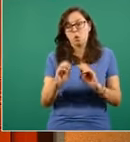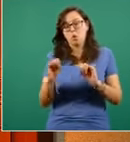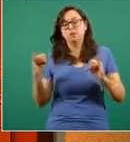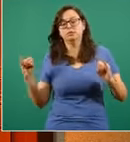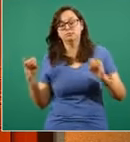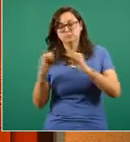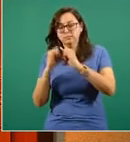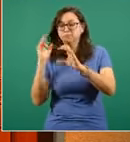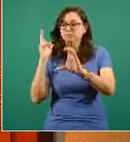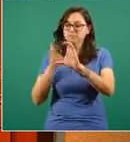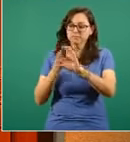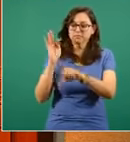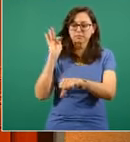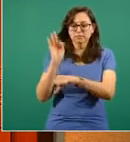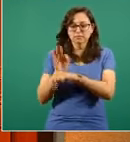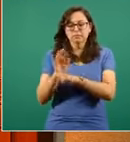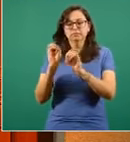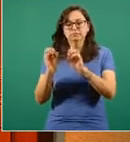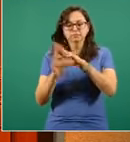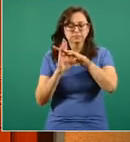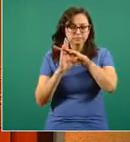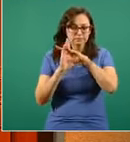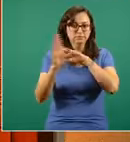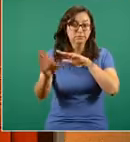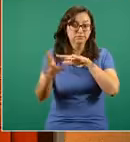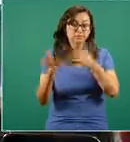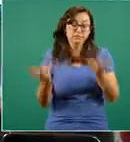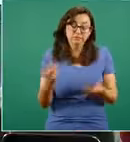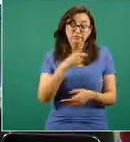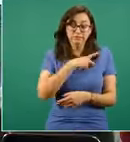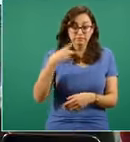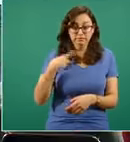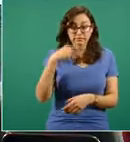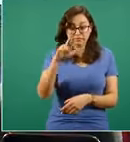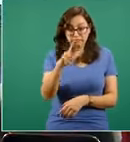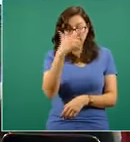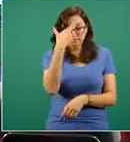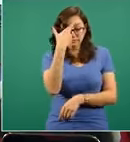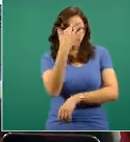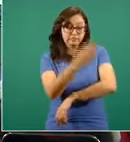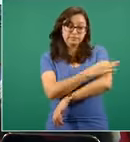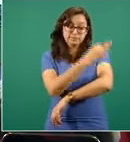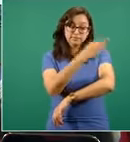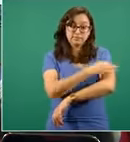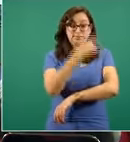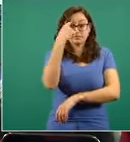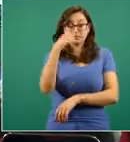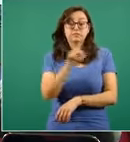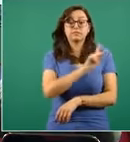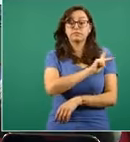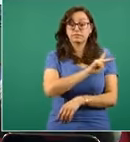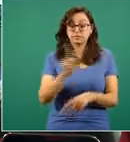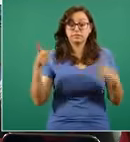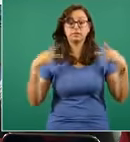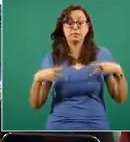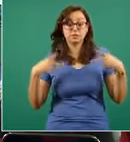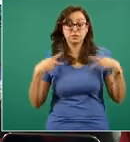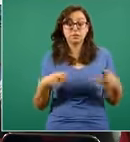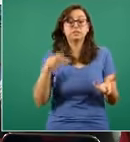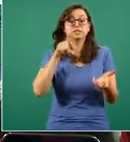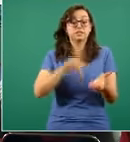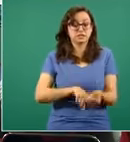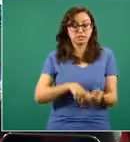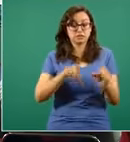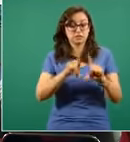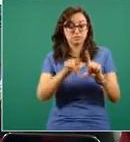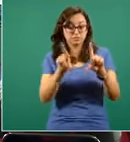tener algún otro estatus migratorio. Recordemos que la vacuna es universal y es gratuita para todas las personas que se encuentran en